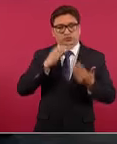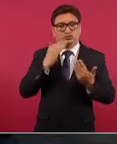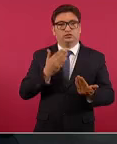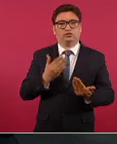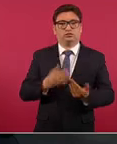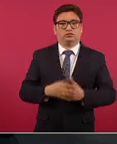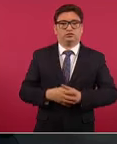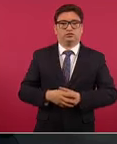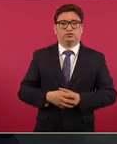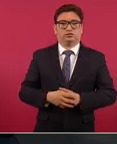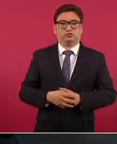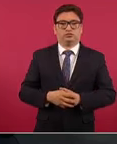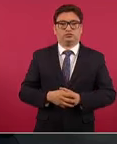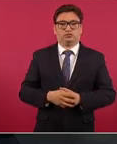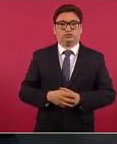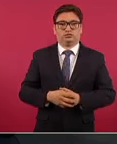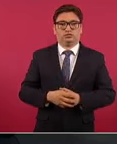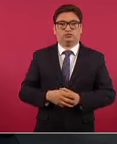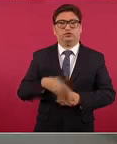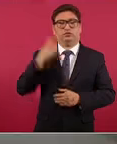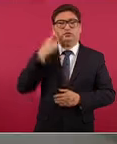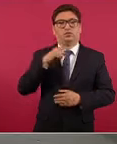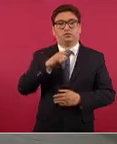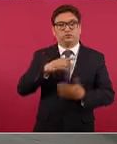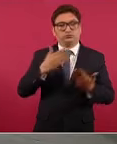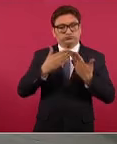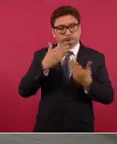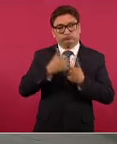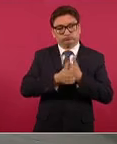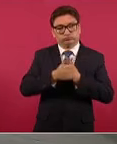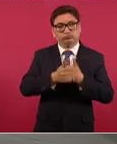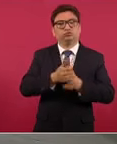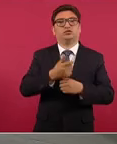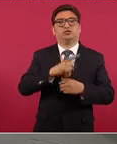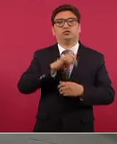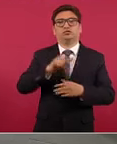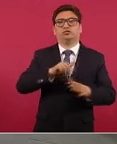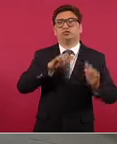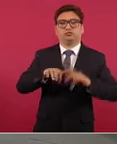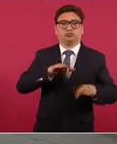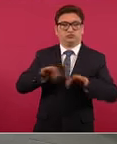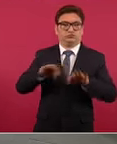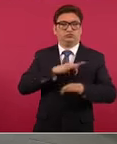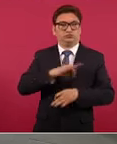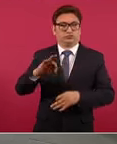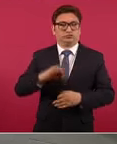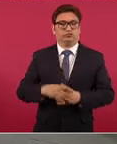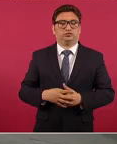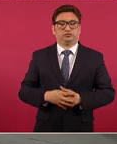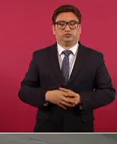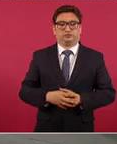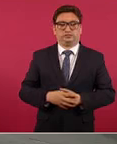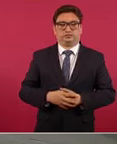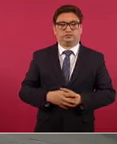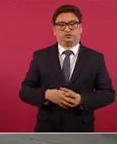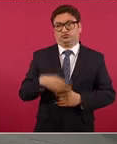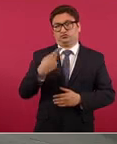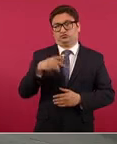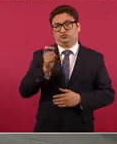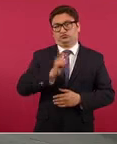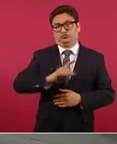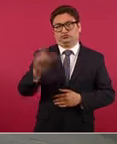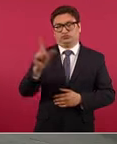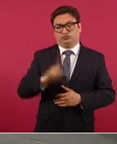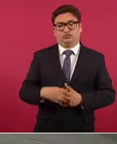tener la carrera un trabajo una profesión